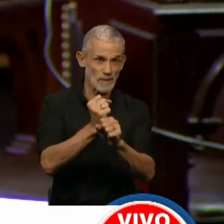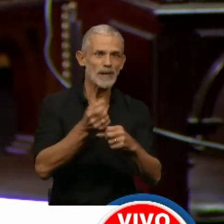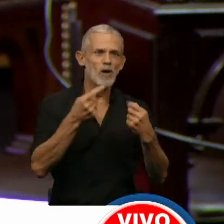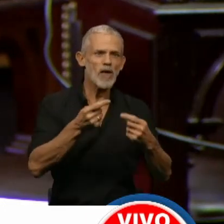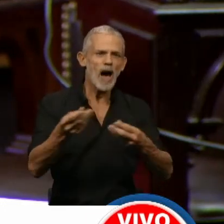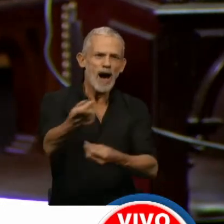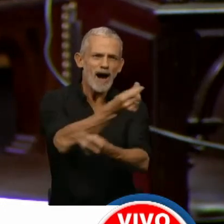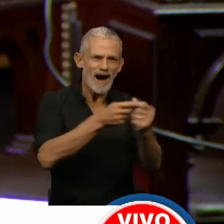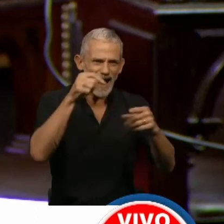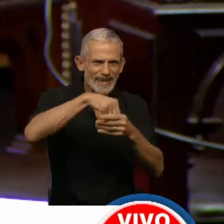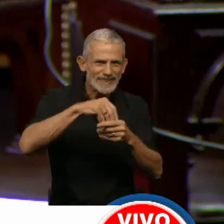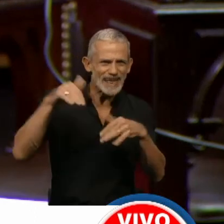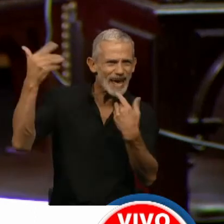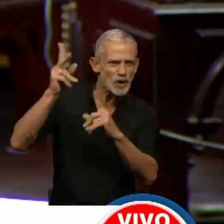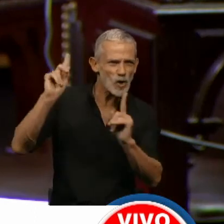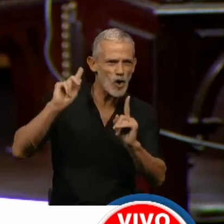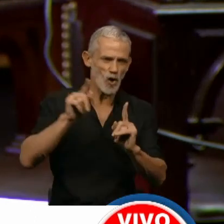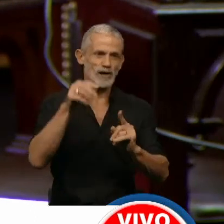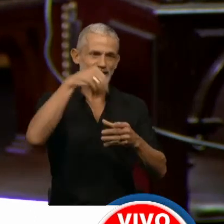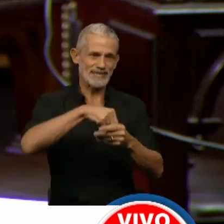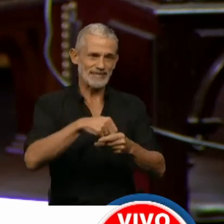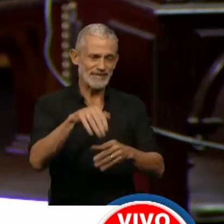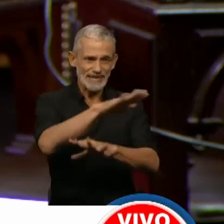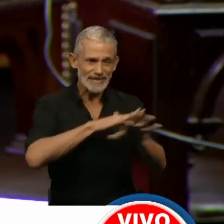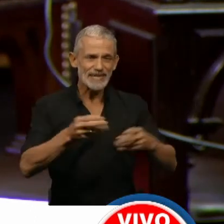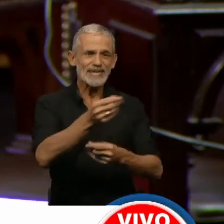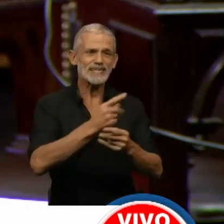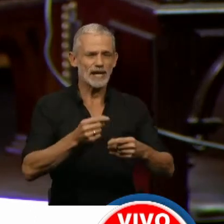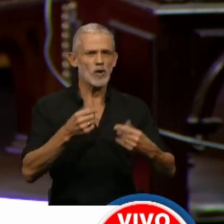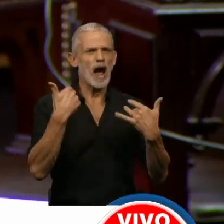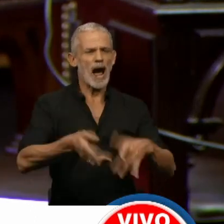el mercado interno y, por supuesto, reivindico esta